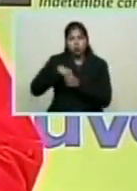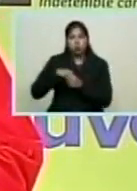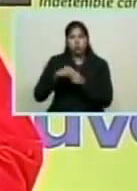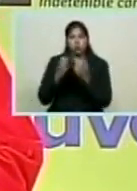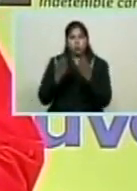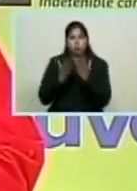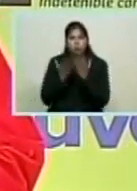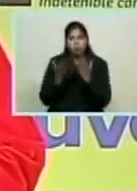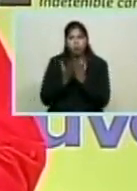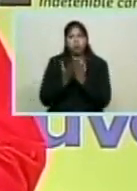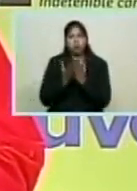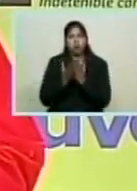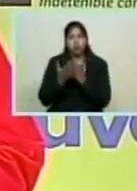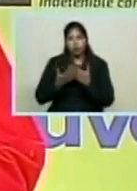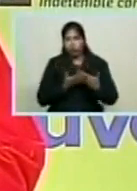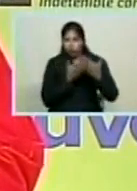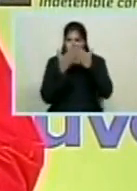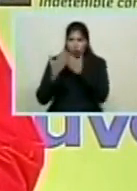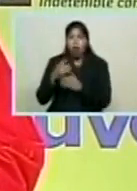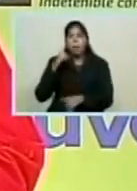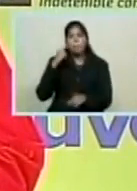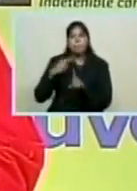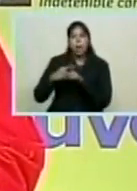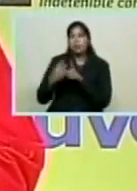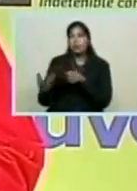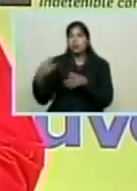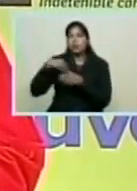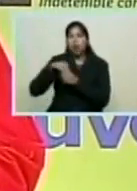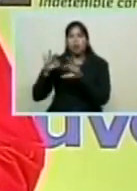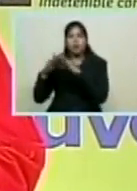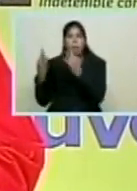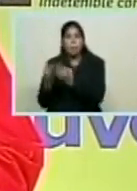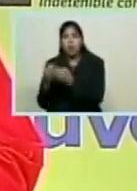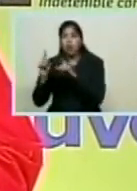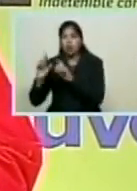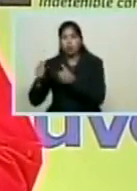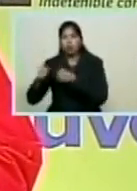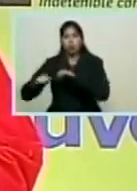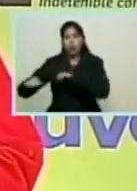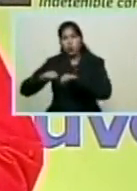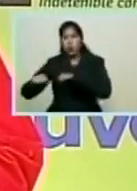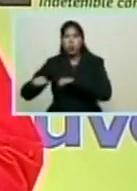a las familias, al movimiento bolivariano de familias activamente.